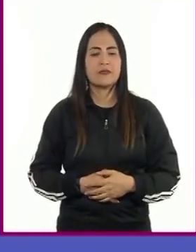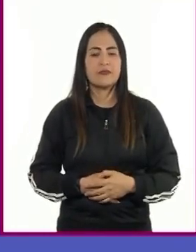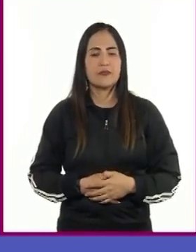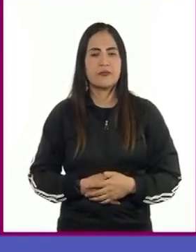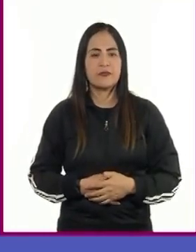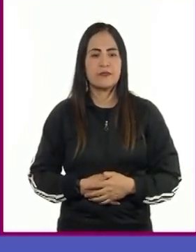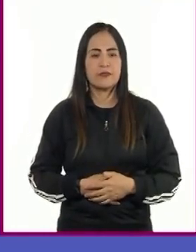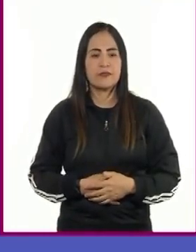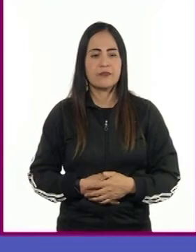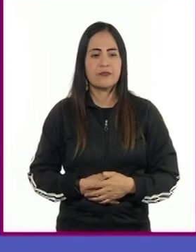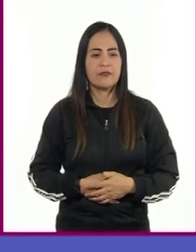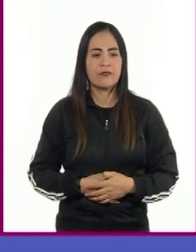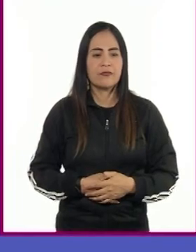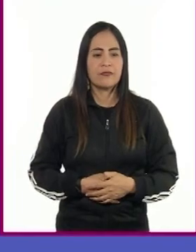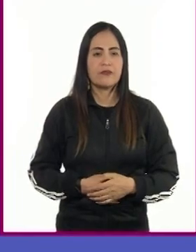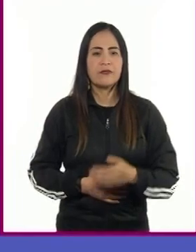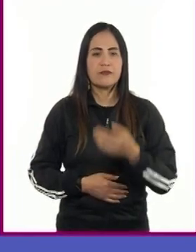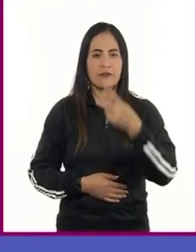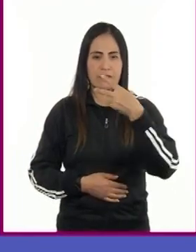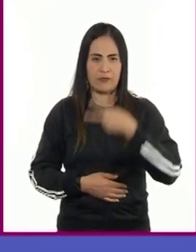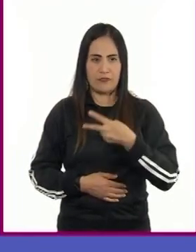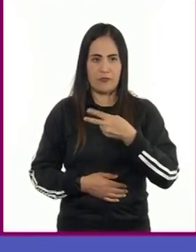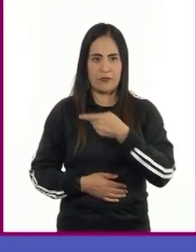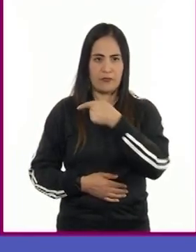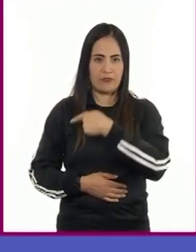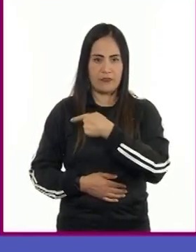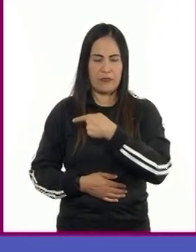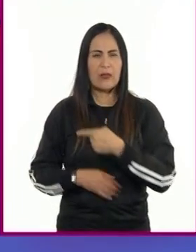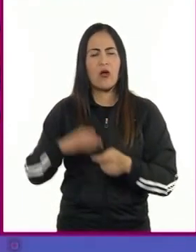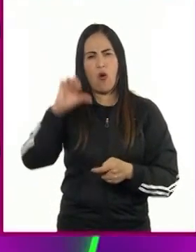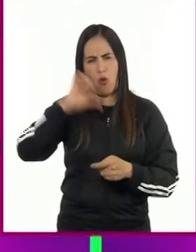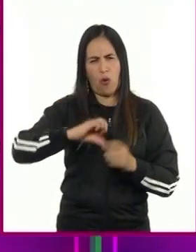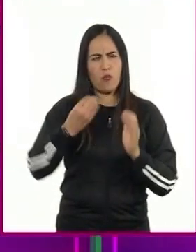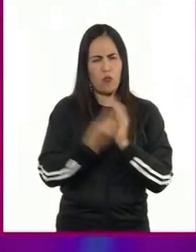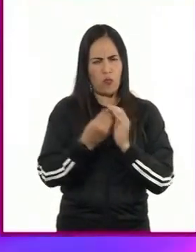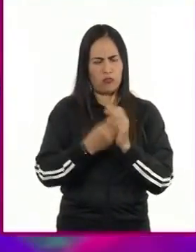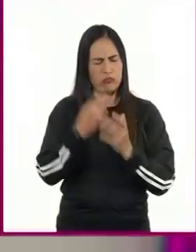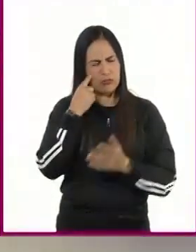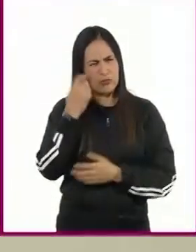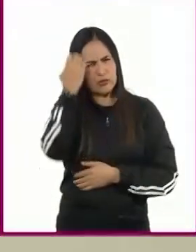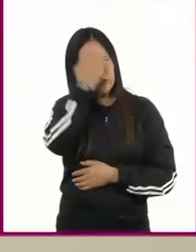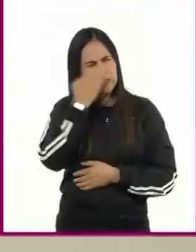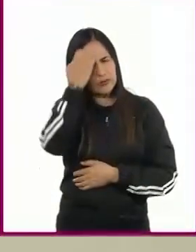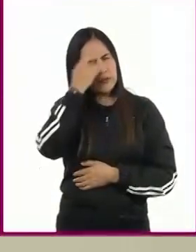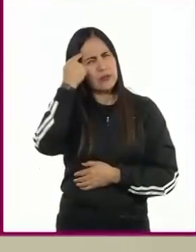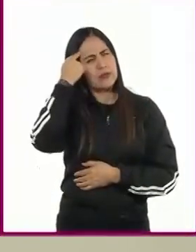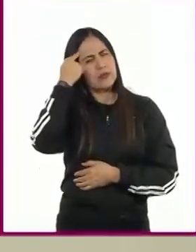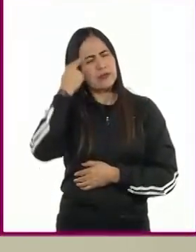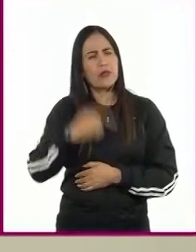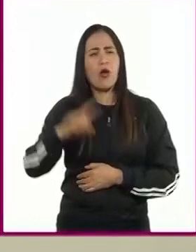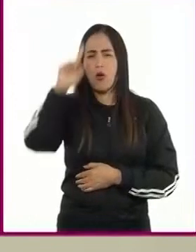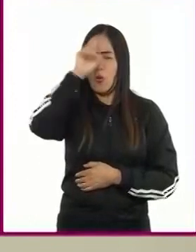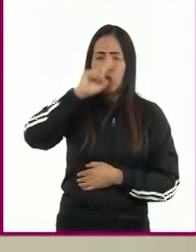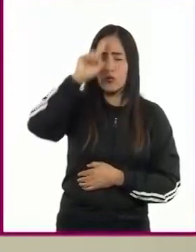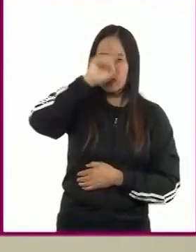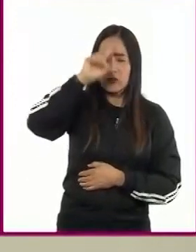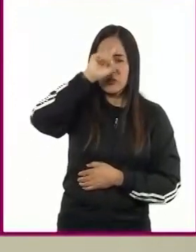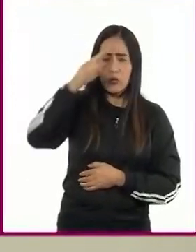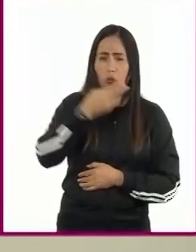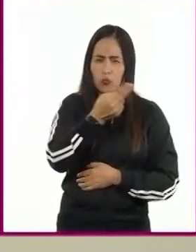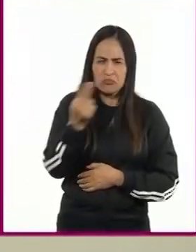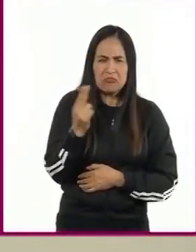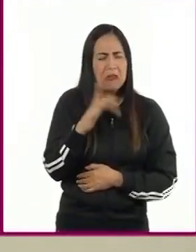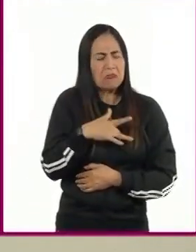y seleccionen. Consideren todo lo que vimos en esta sesión. Les recomiendo que realicen en el momento